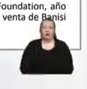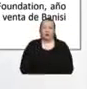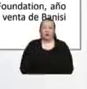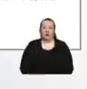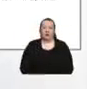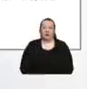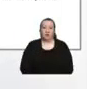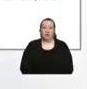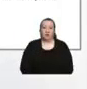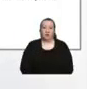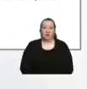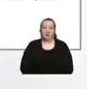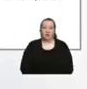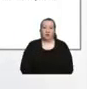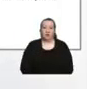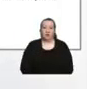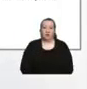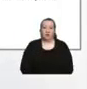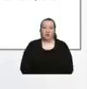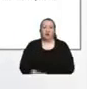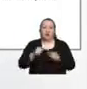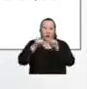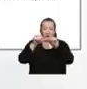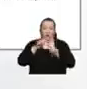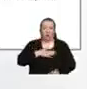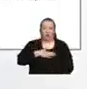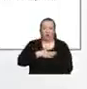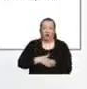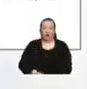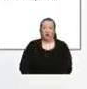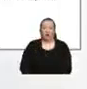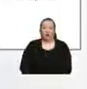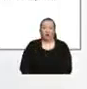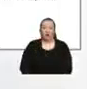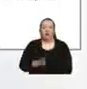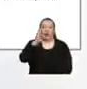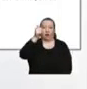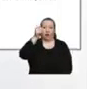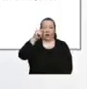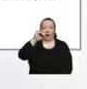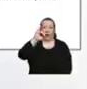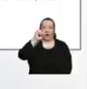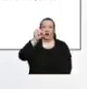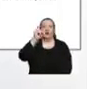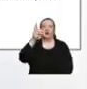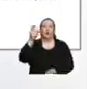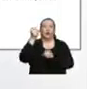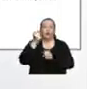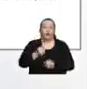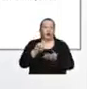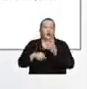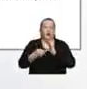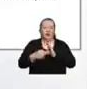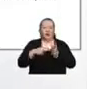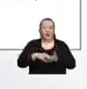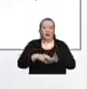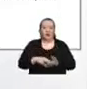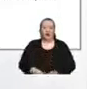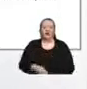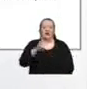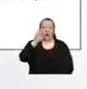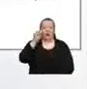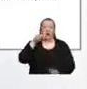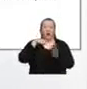sigamos por favor que es menos internacional fundació el valor neto de manifi bank el banco